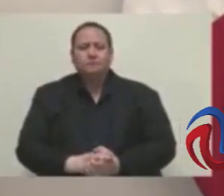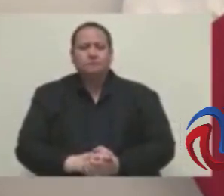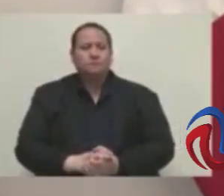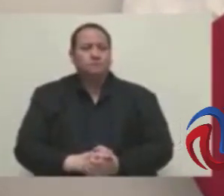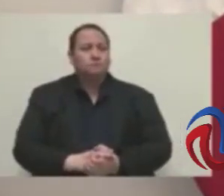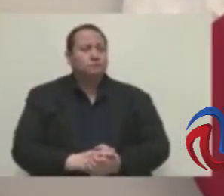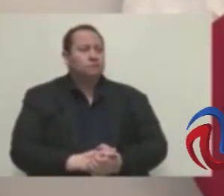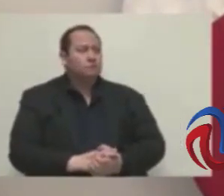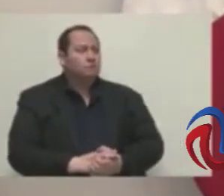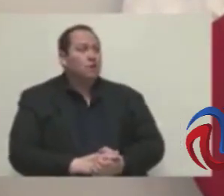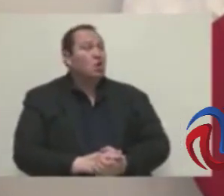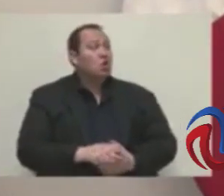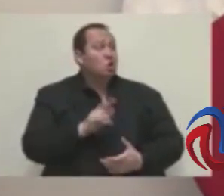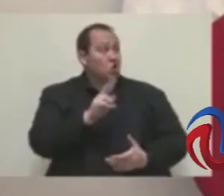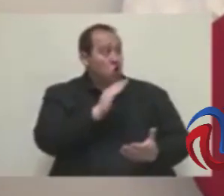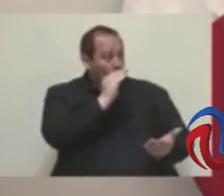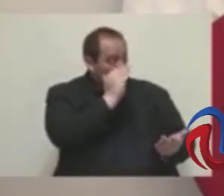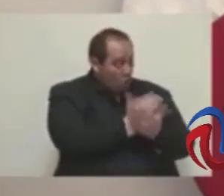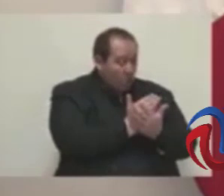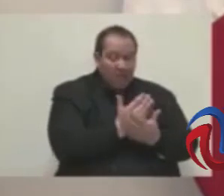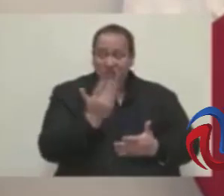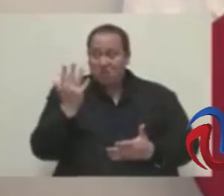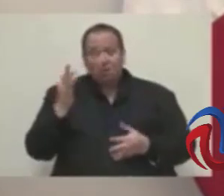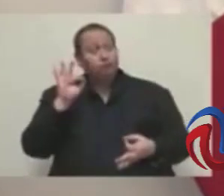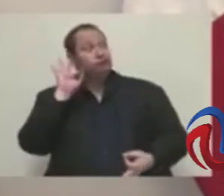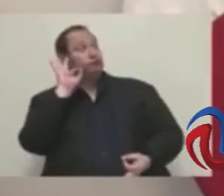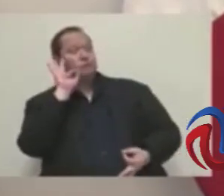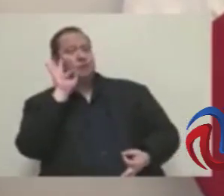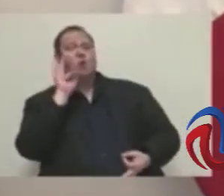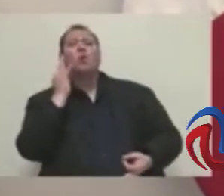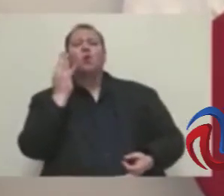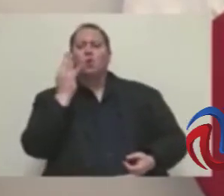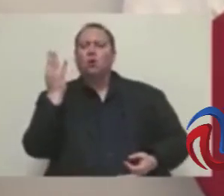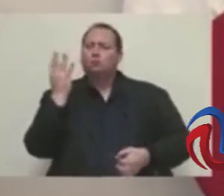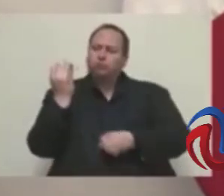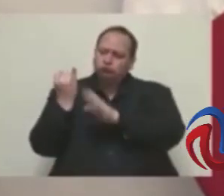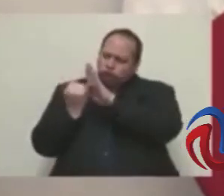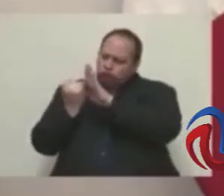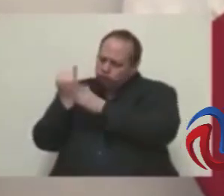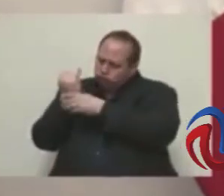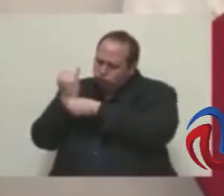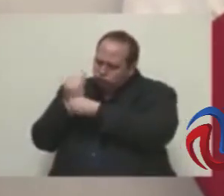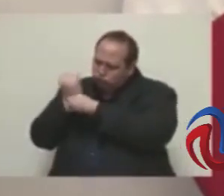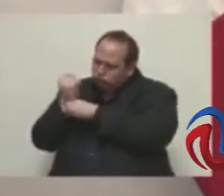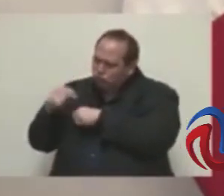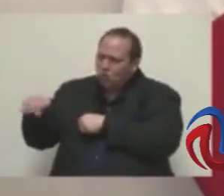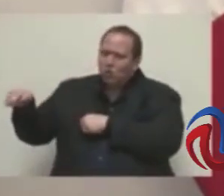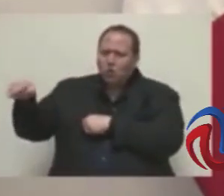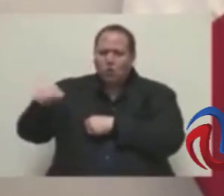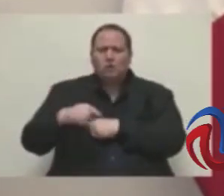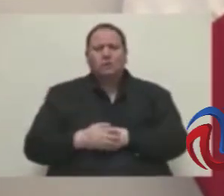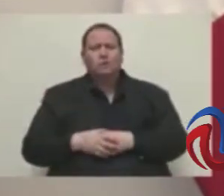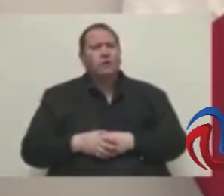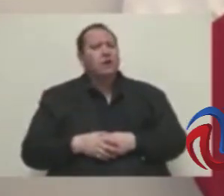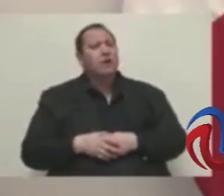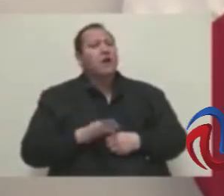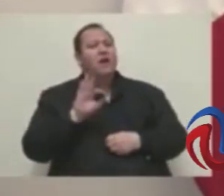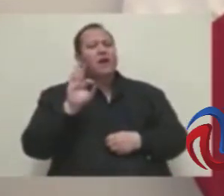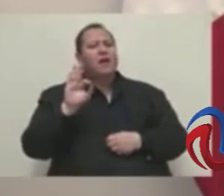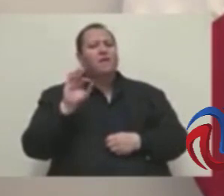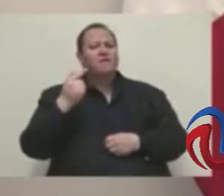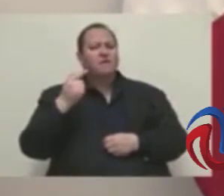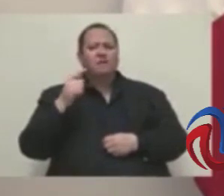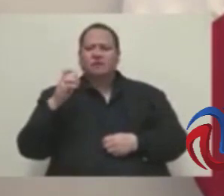23 hay 18 suspendidos y cinos no porque están amparados pero ya todos tienen carpetas de investigación de qué corpes estoy hablando de la fuerza Estatal de